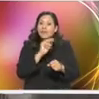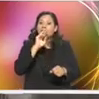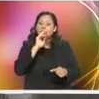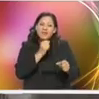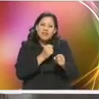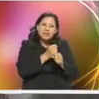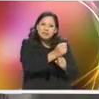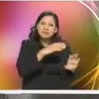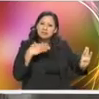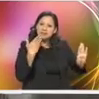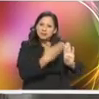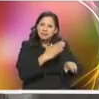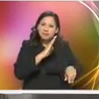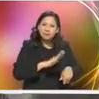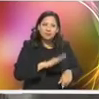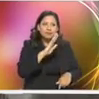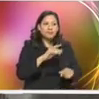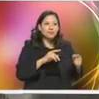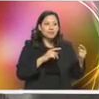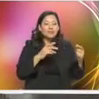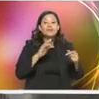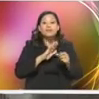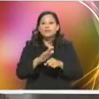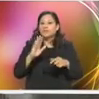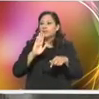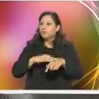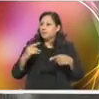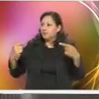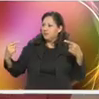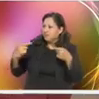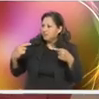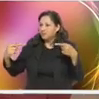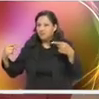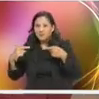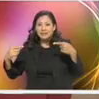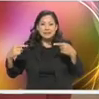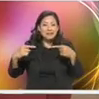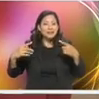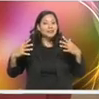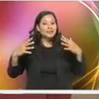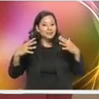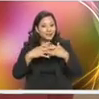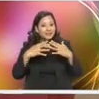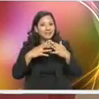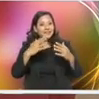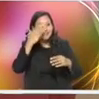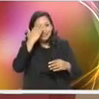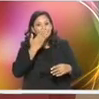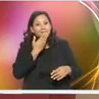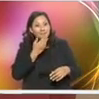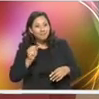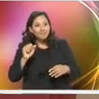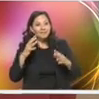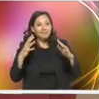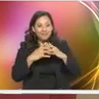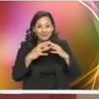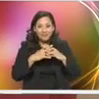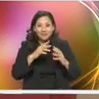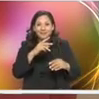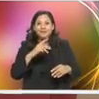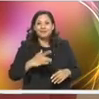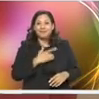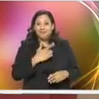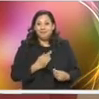sea, y cuál es más perra con la otra. O sea, es una guerra de talentos, es una guerra de